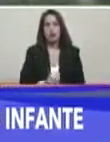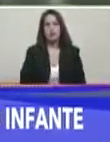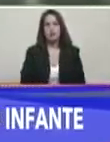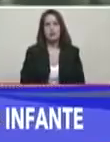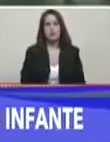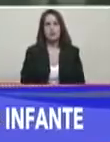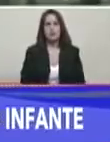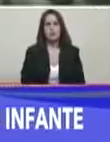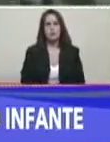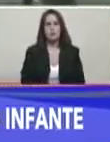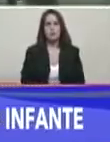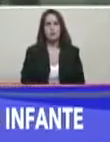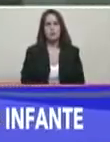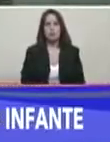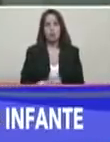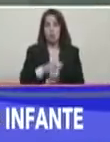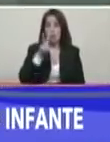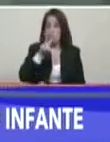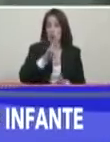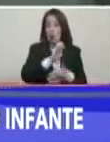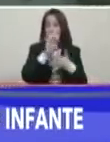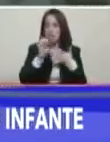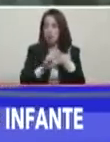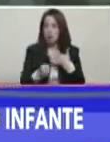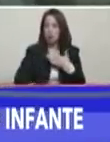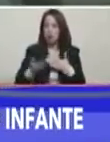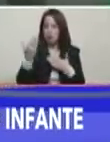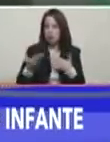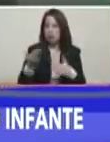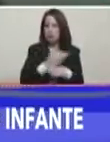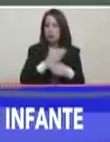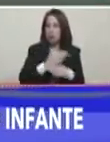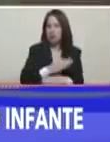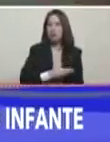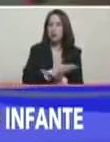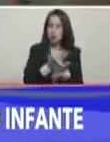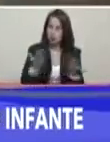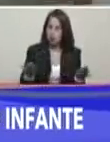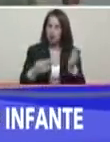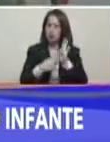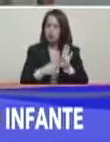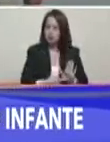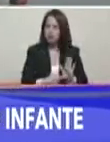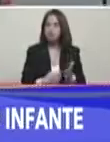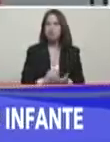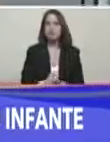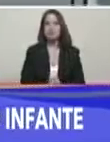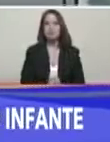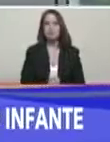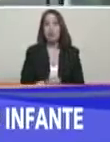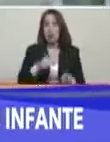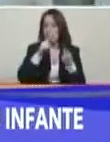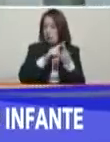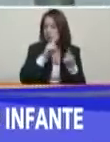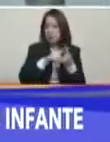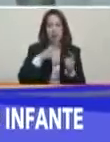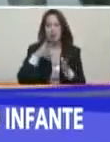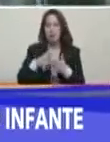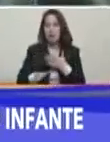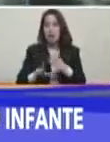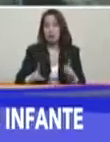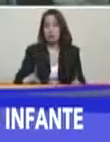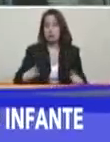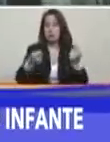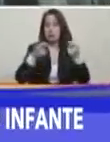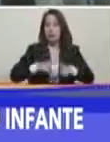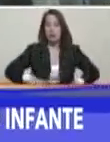Bueno, presidente, hay dos elementos importantes que yo quiero compartir con todos, con todo el país. En primer lugar, la recuperación de todas